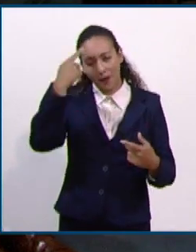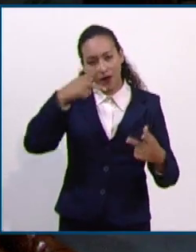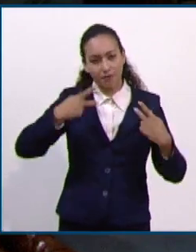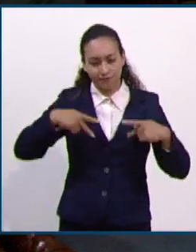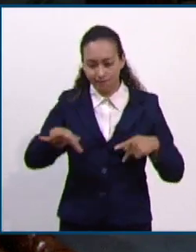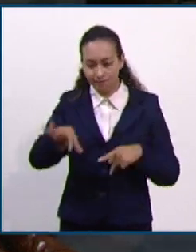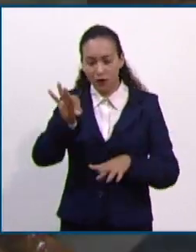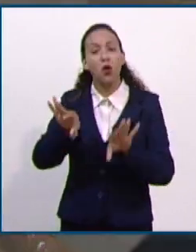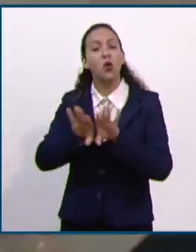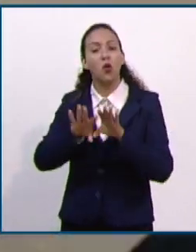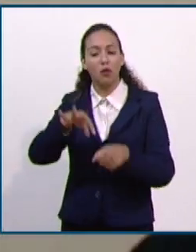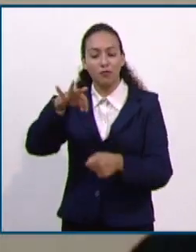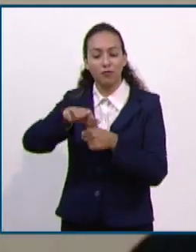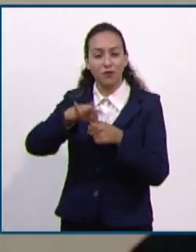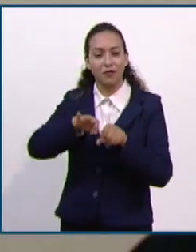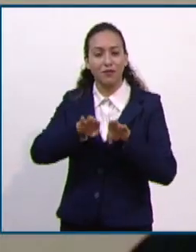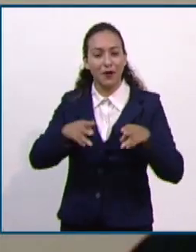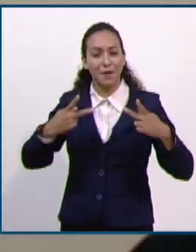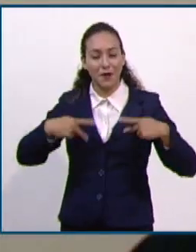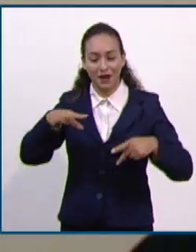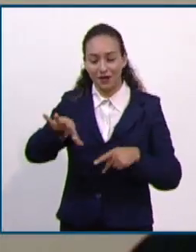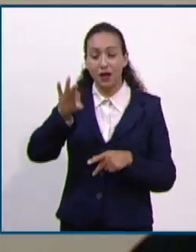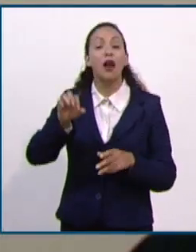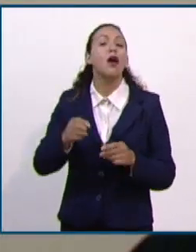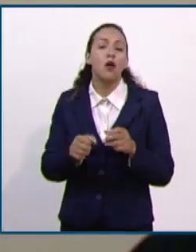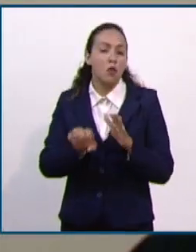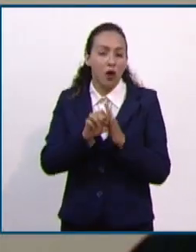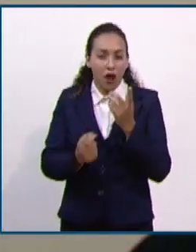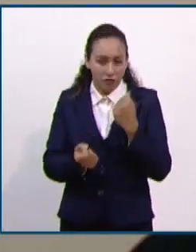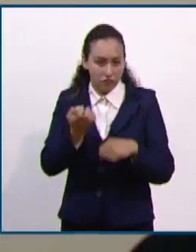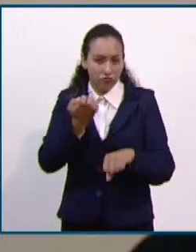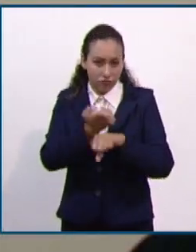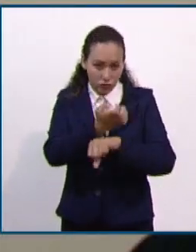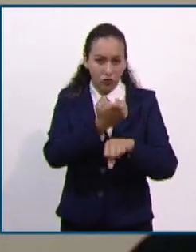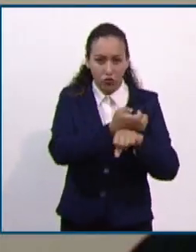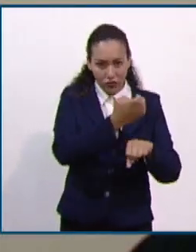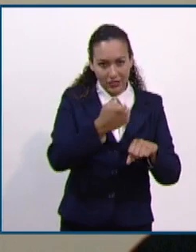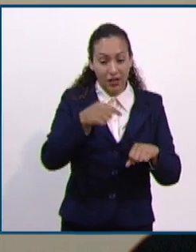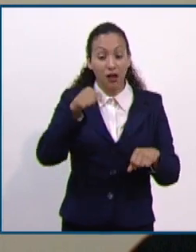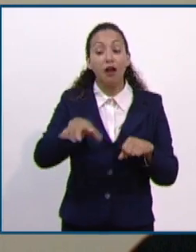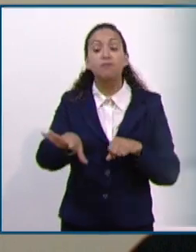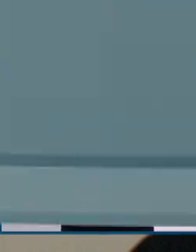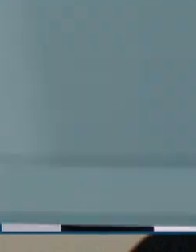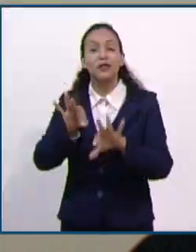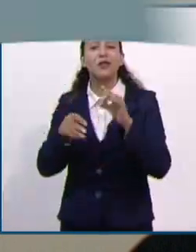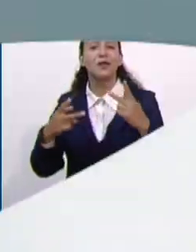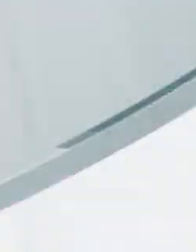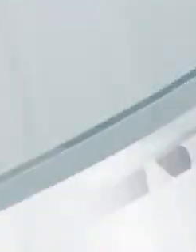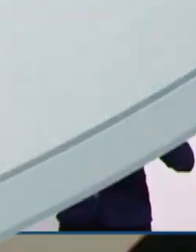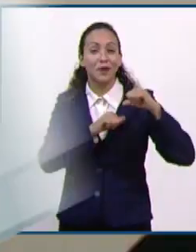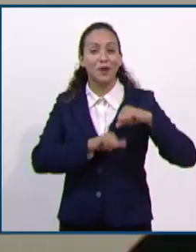integrantes mediante voto popular, como ocurre en algunos estados en la Unión Americana.